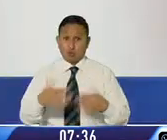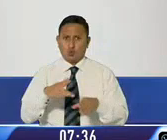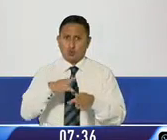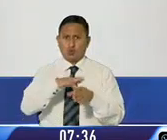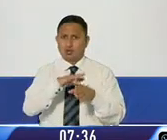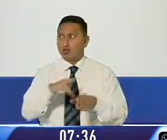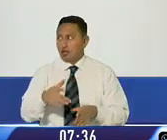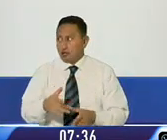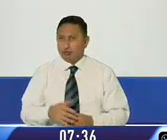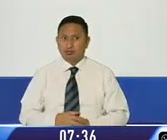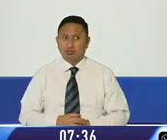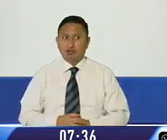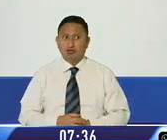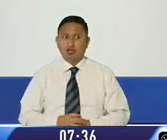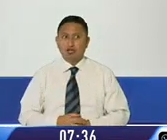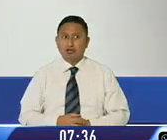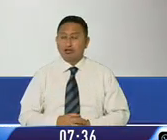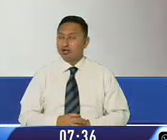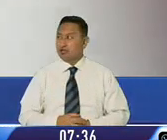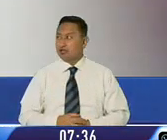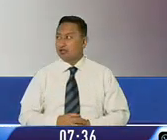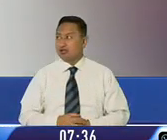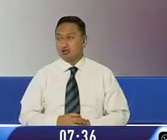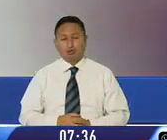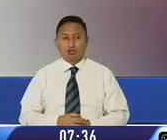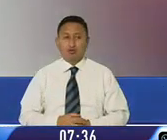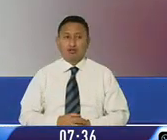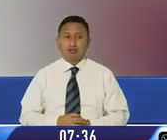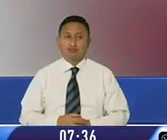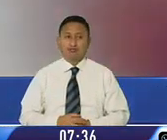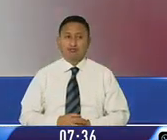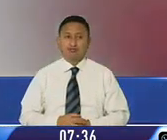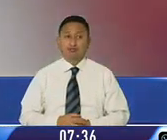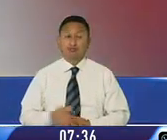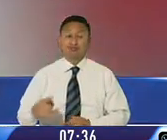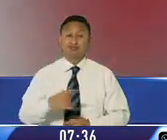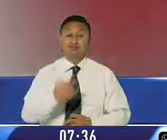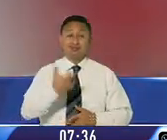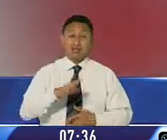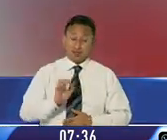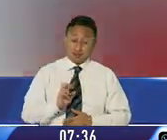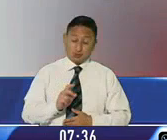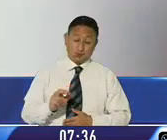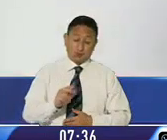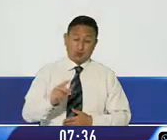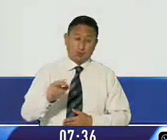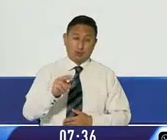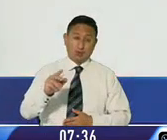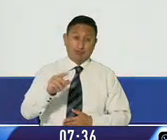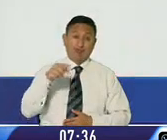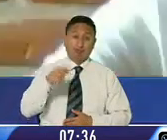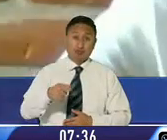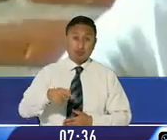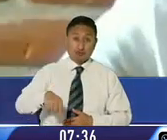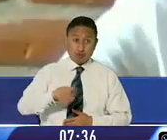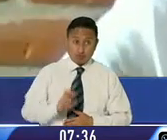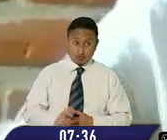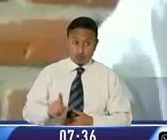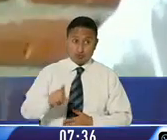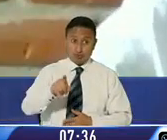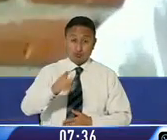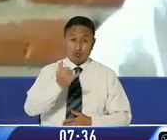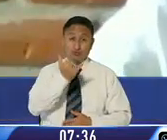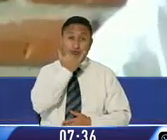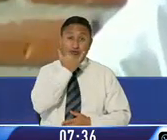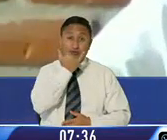riesgos que deben ser asumidos por quienes buscan ascender a las grandes cumbres. En la montaña, cuando tú te equivocas,